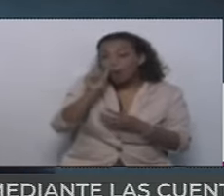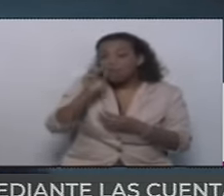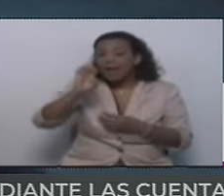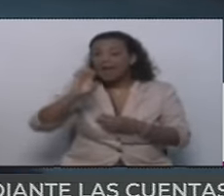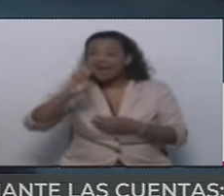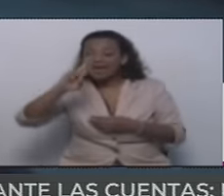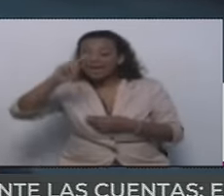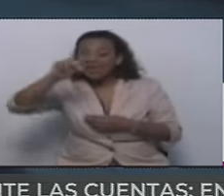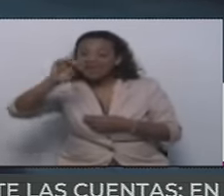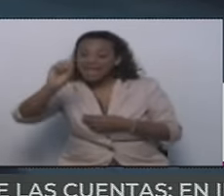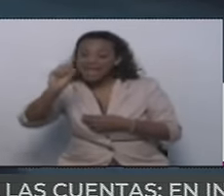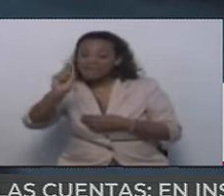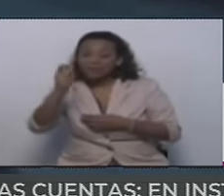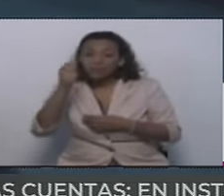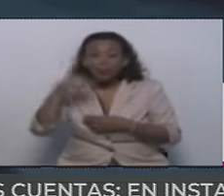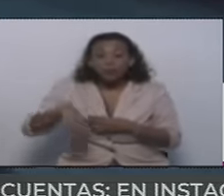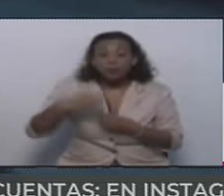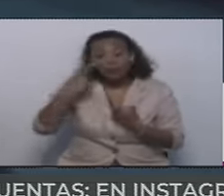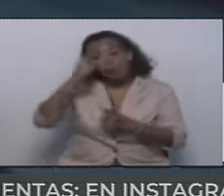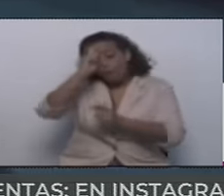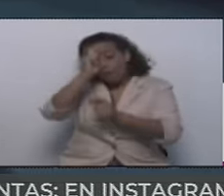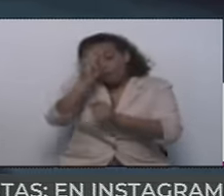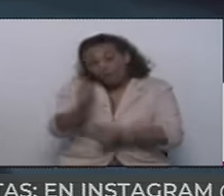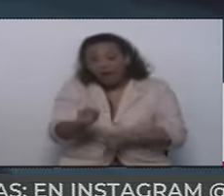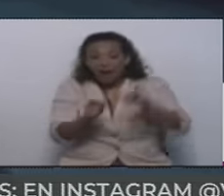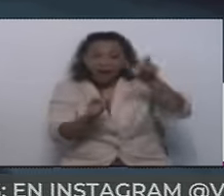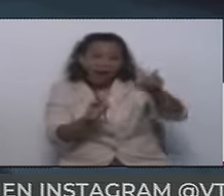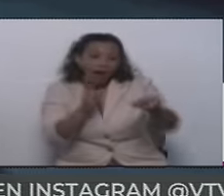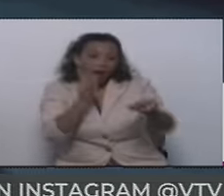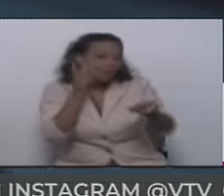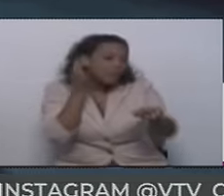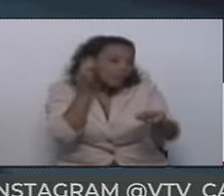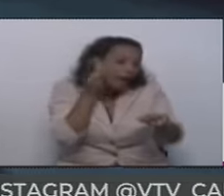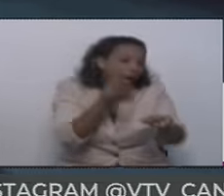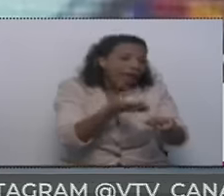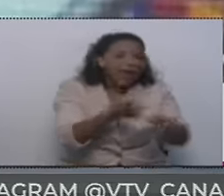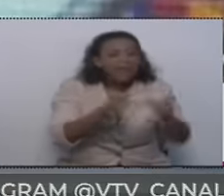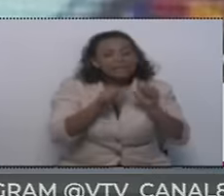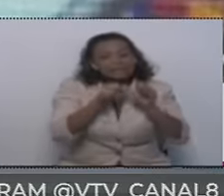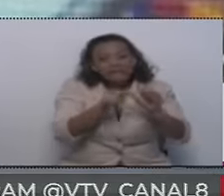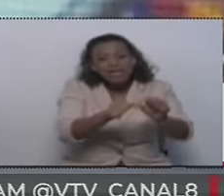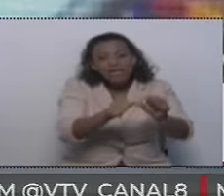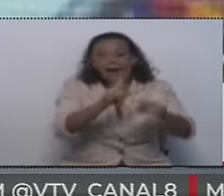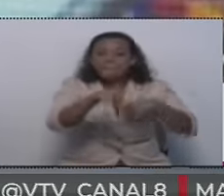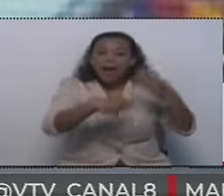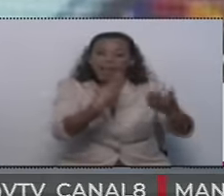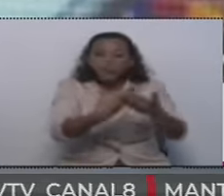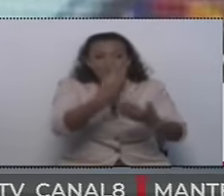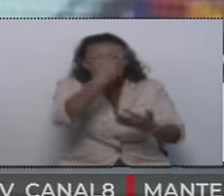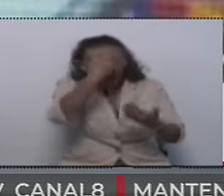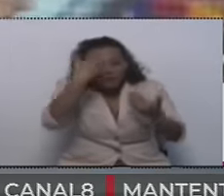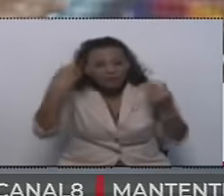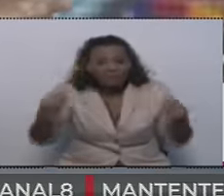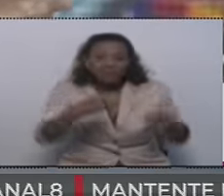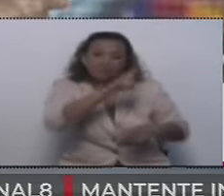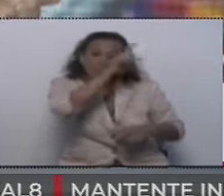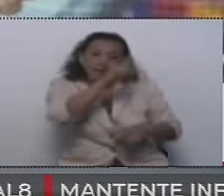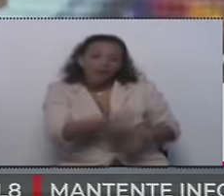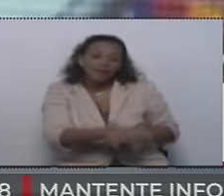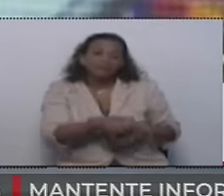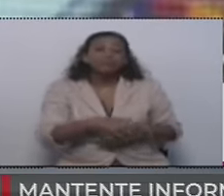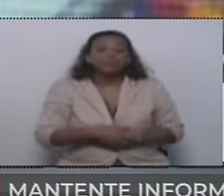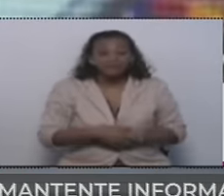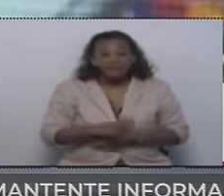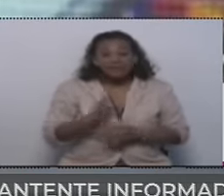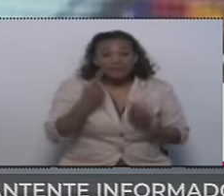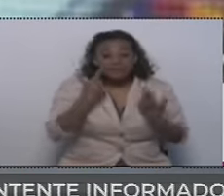el inventor del homenaje para inmortalizar en las muñecas de Aquiles,